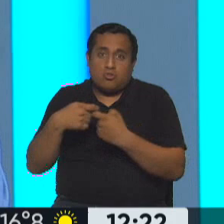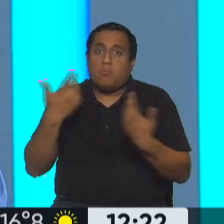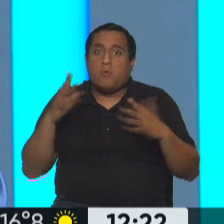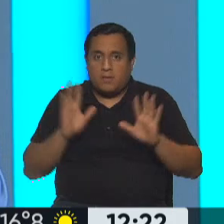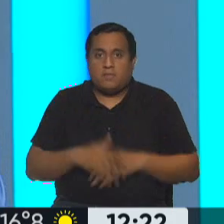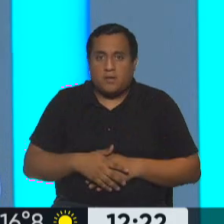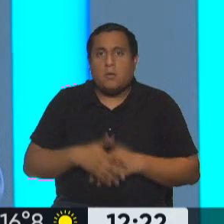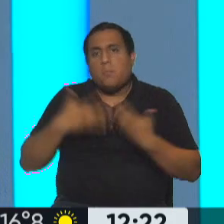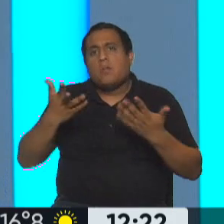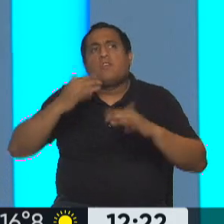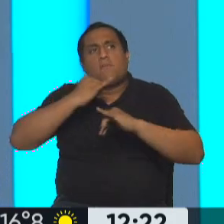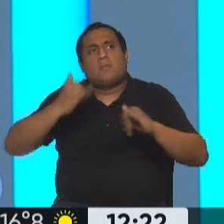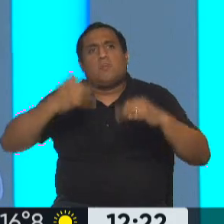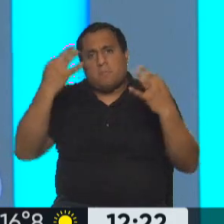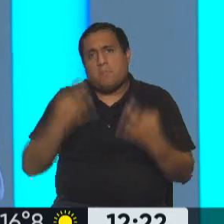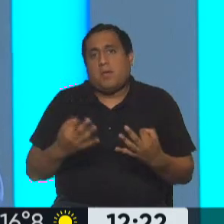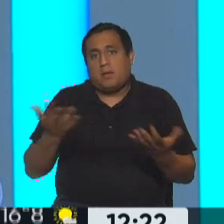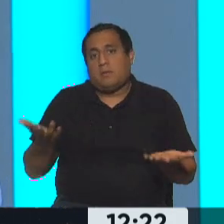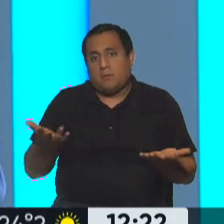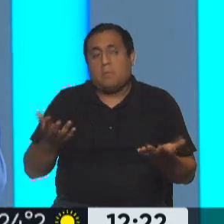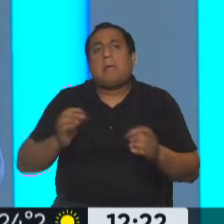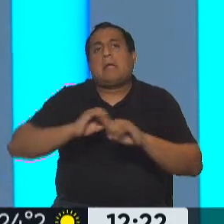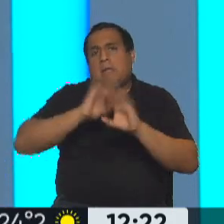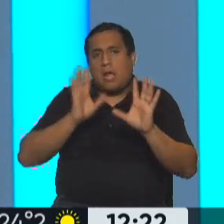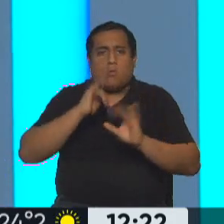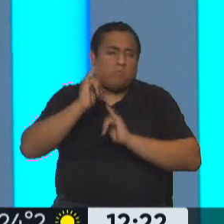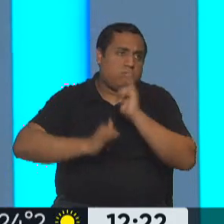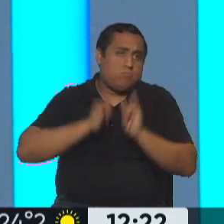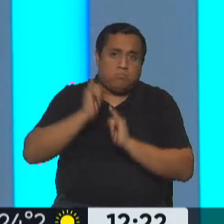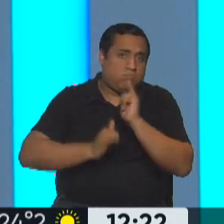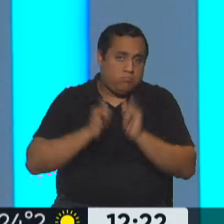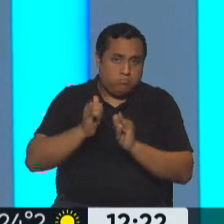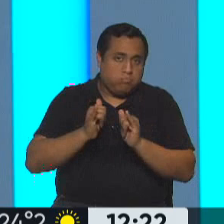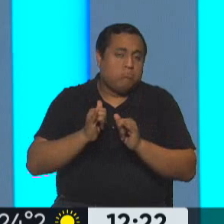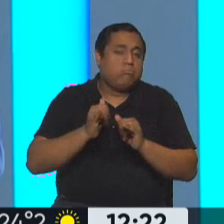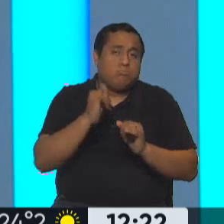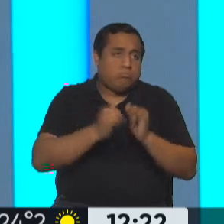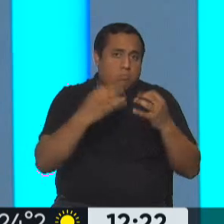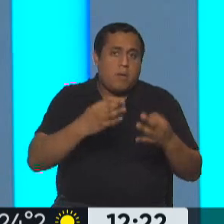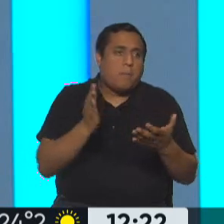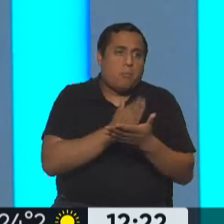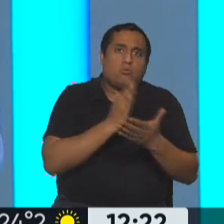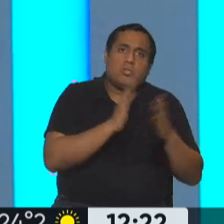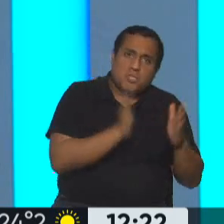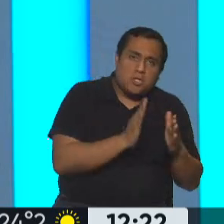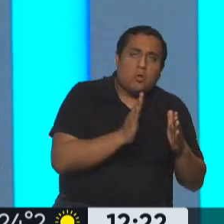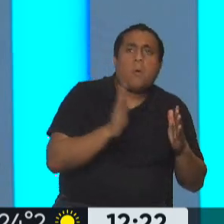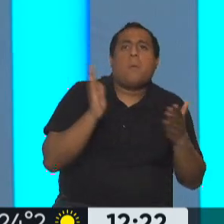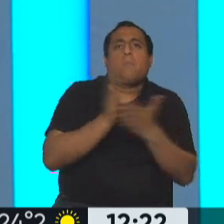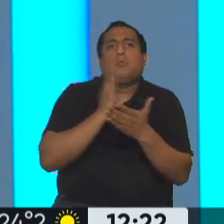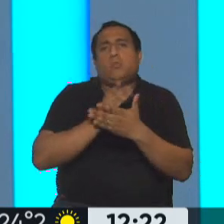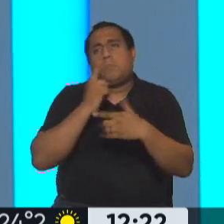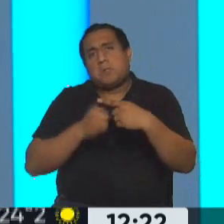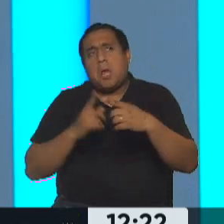tan importante informar bien y desagregar y poner las cosas, diríamos, en su justo término. El pequeño productor es el pequeño productor, el